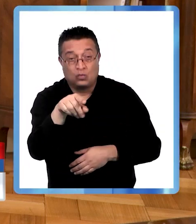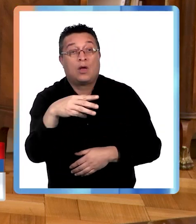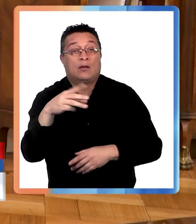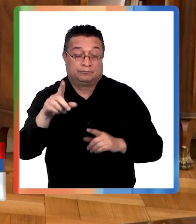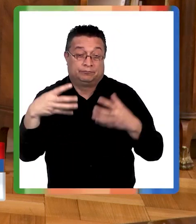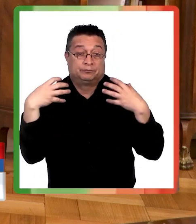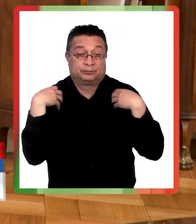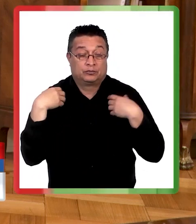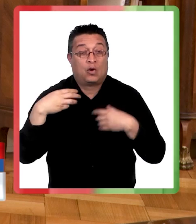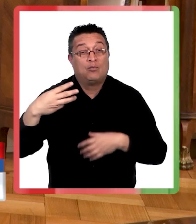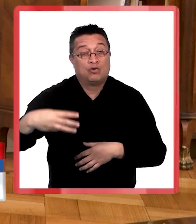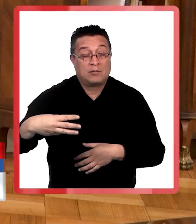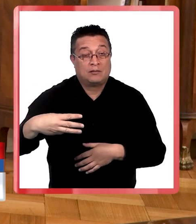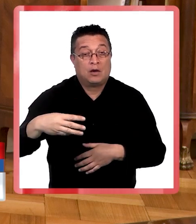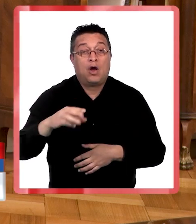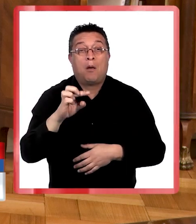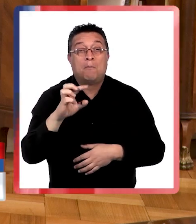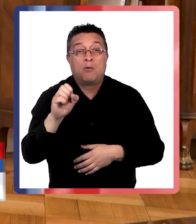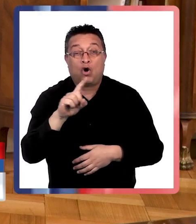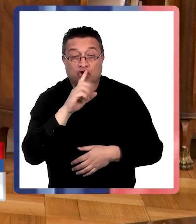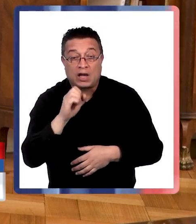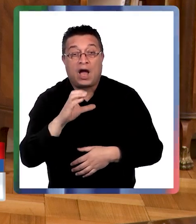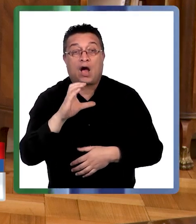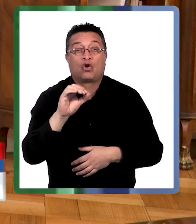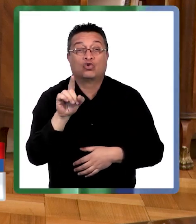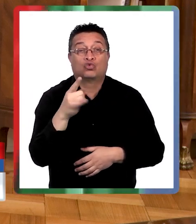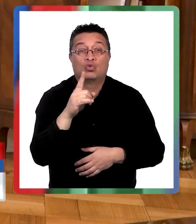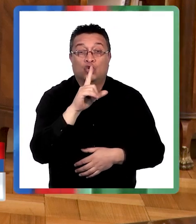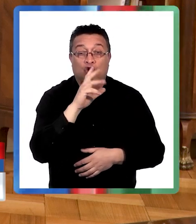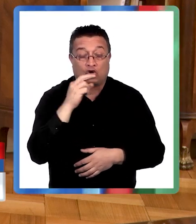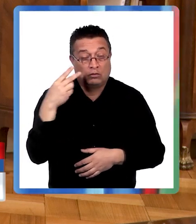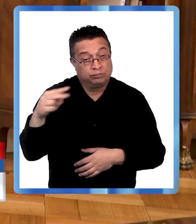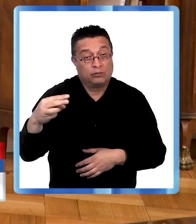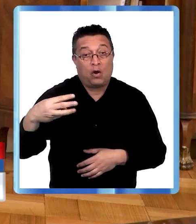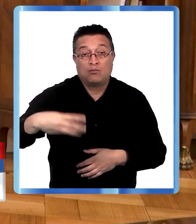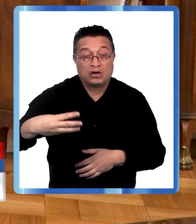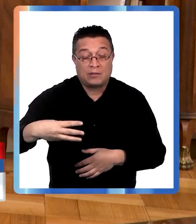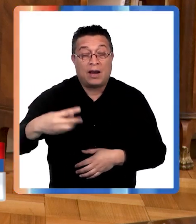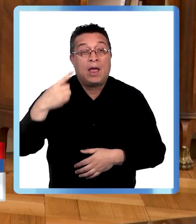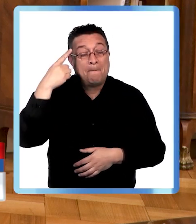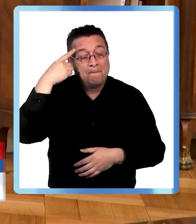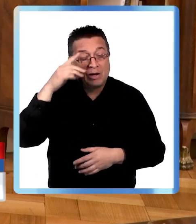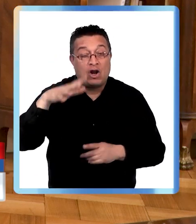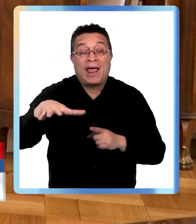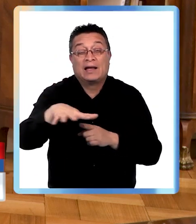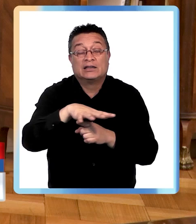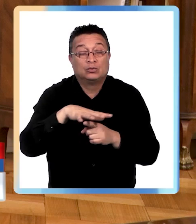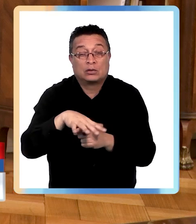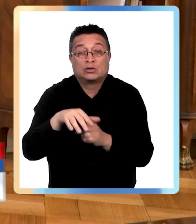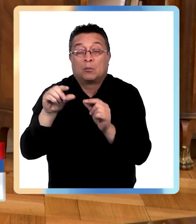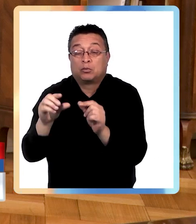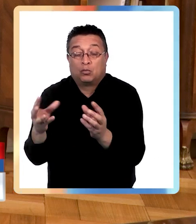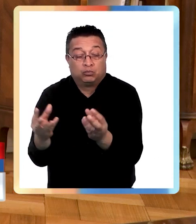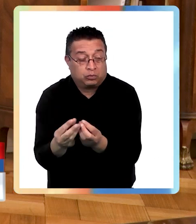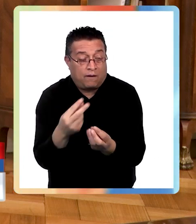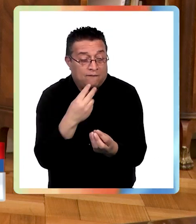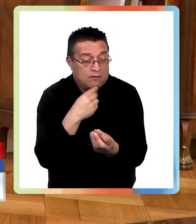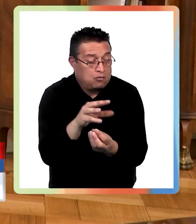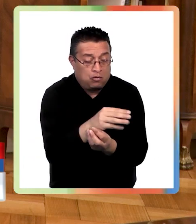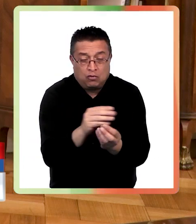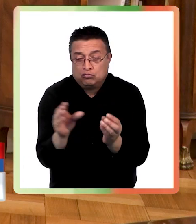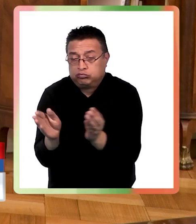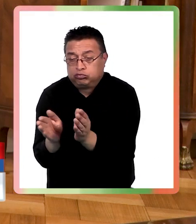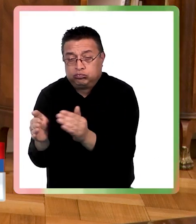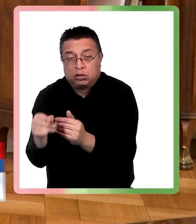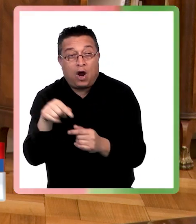del municipio. La posta, el consultorio son municipales y ciertamente no tienen la escala ni las condiciones para una situación como la que